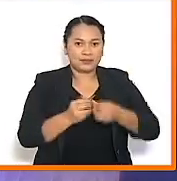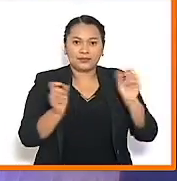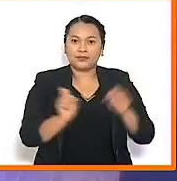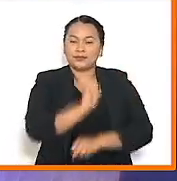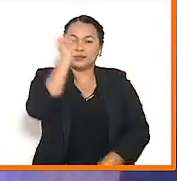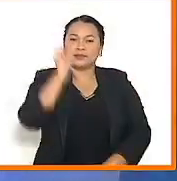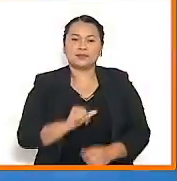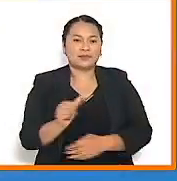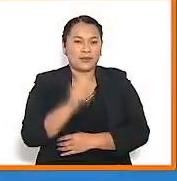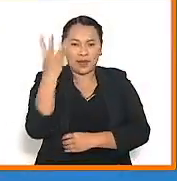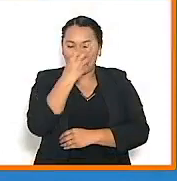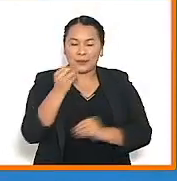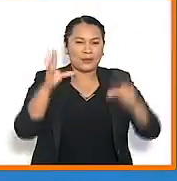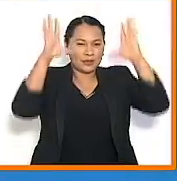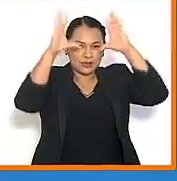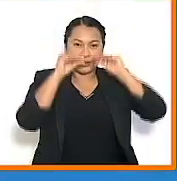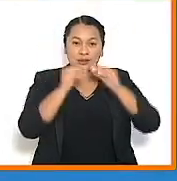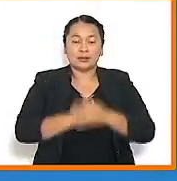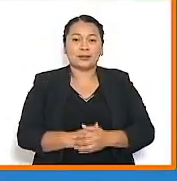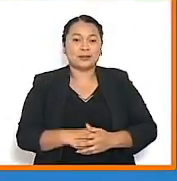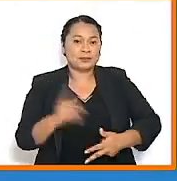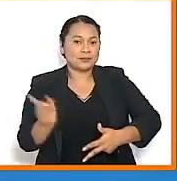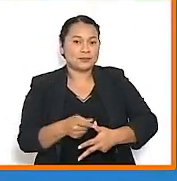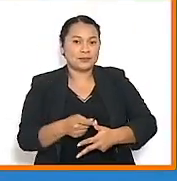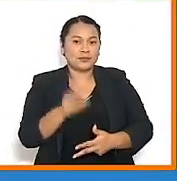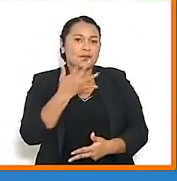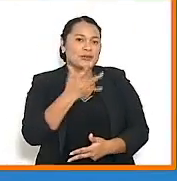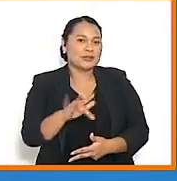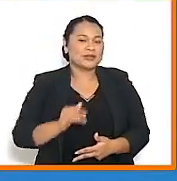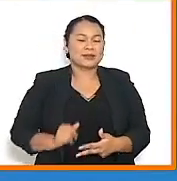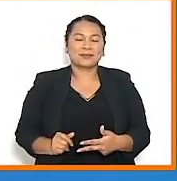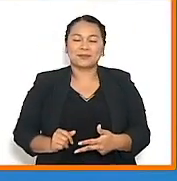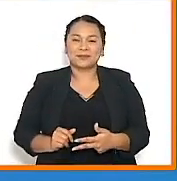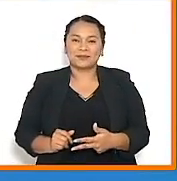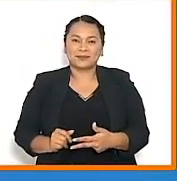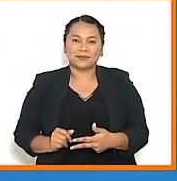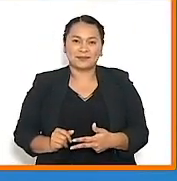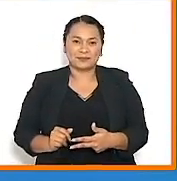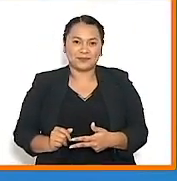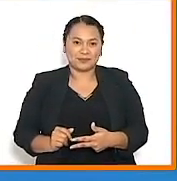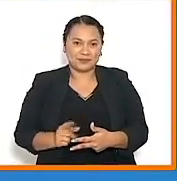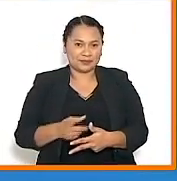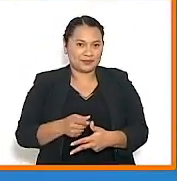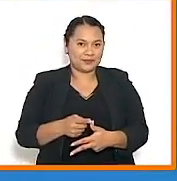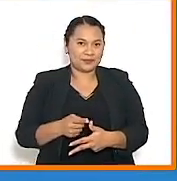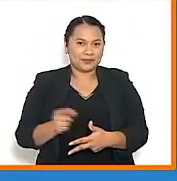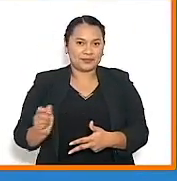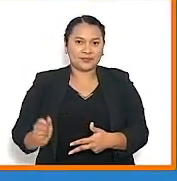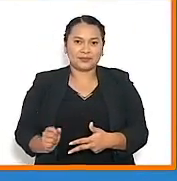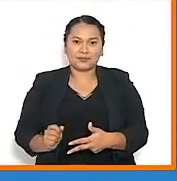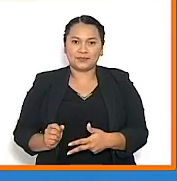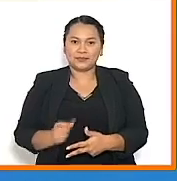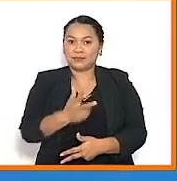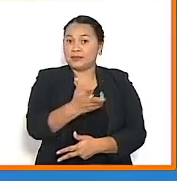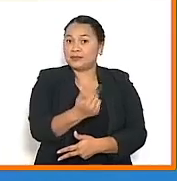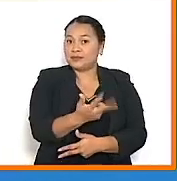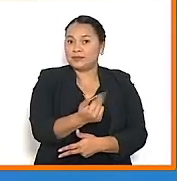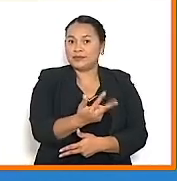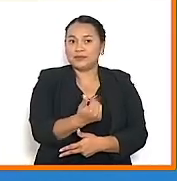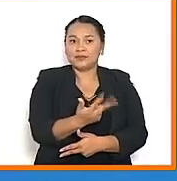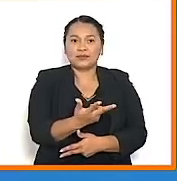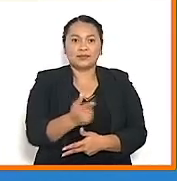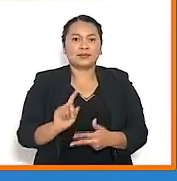en esta linda noche, ¿sí? ¿Suerte? Porque este es el 13, segundo